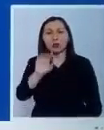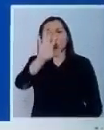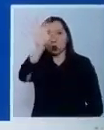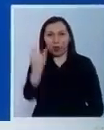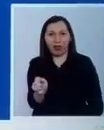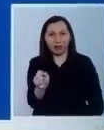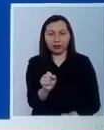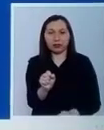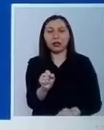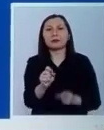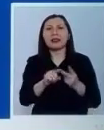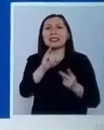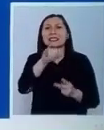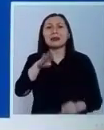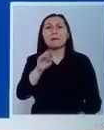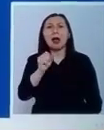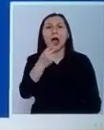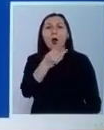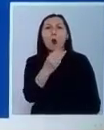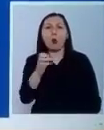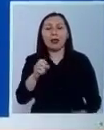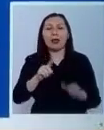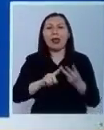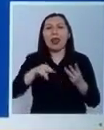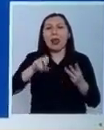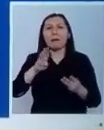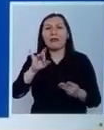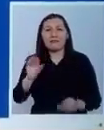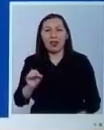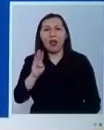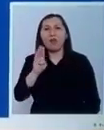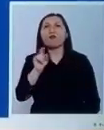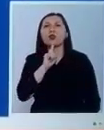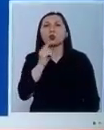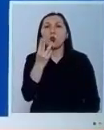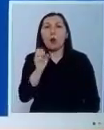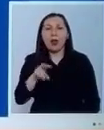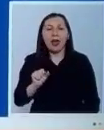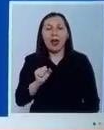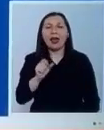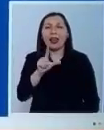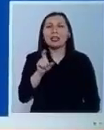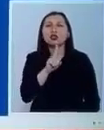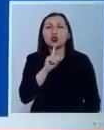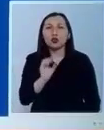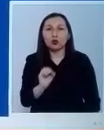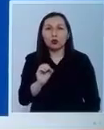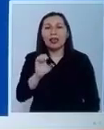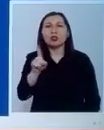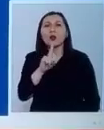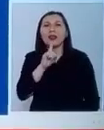Sudáfrica, Zimbabue, Namibia, Botswana, Lesoto,